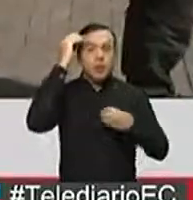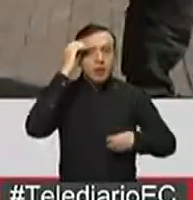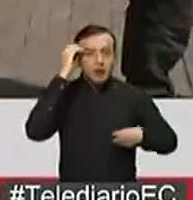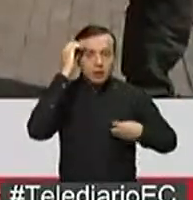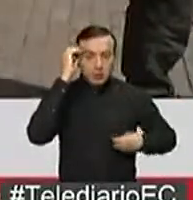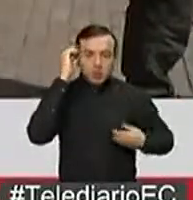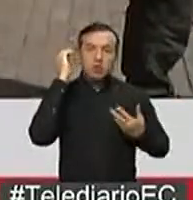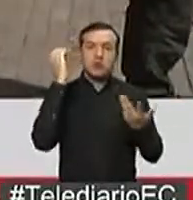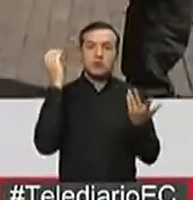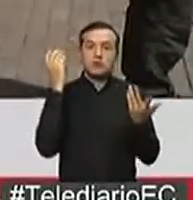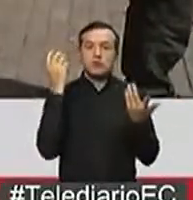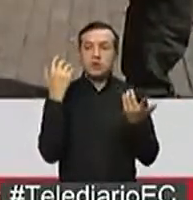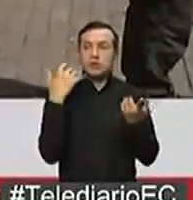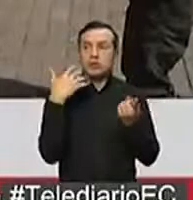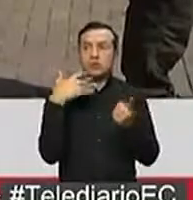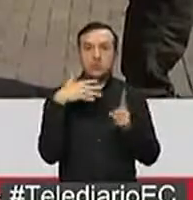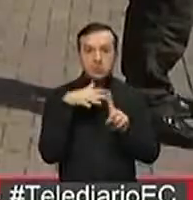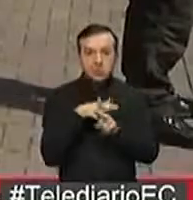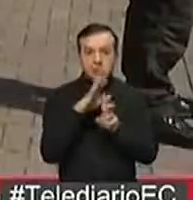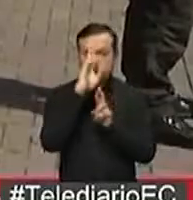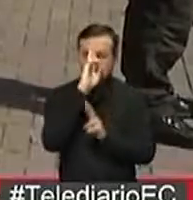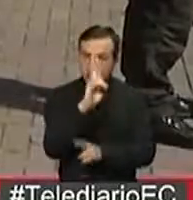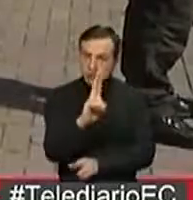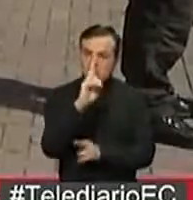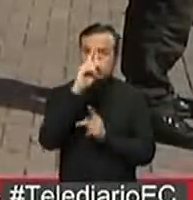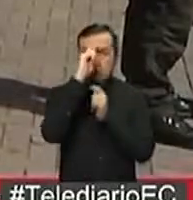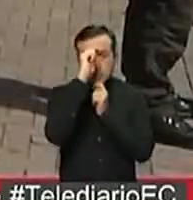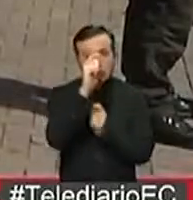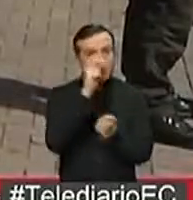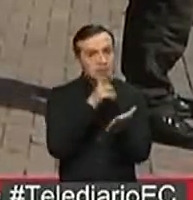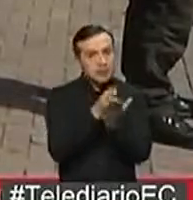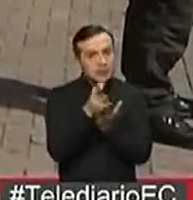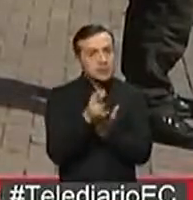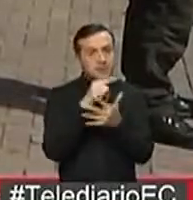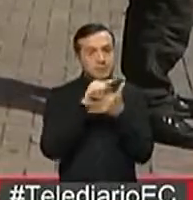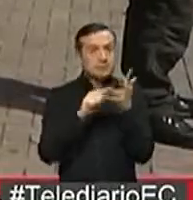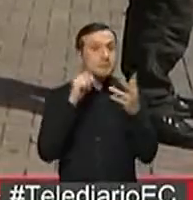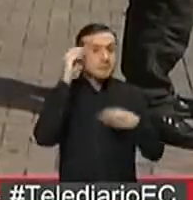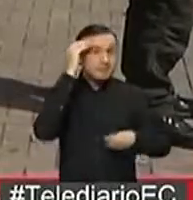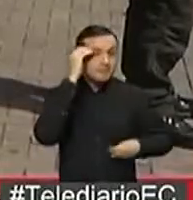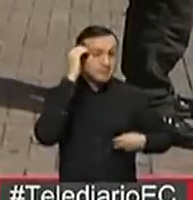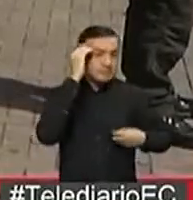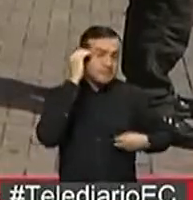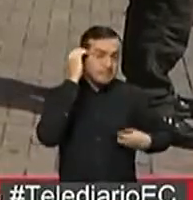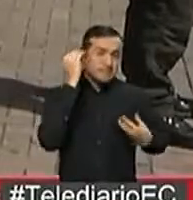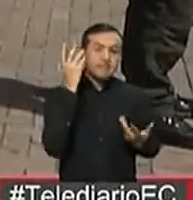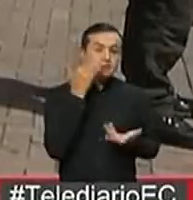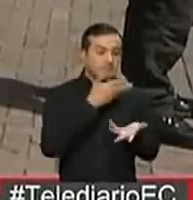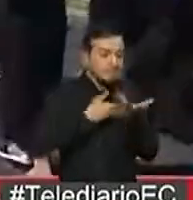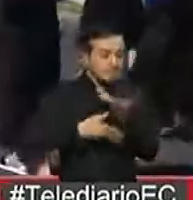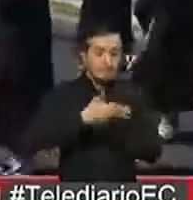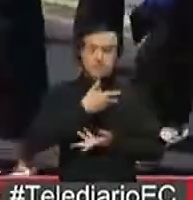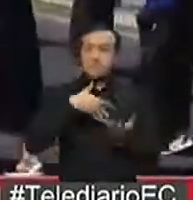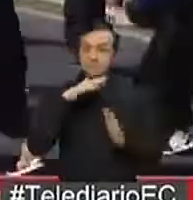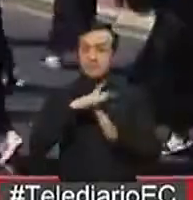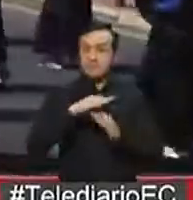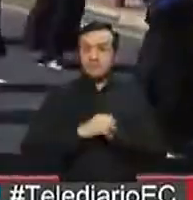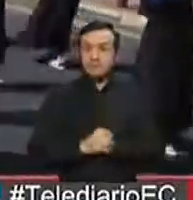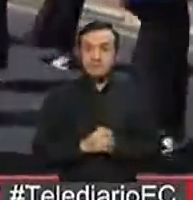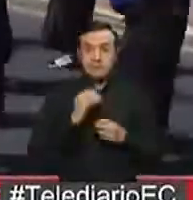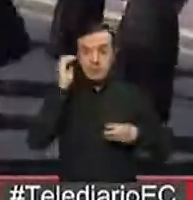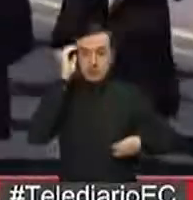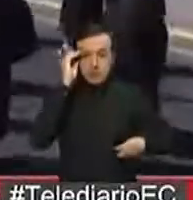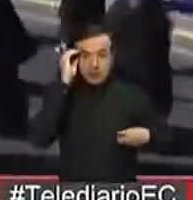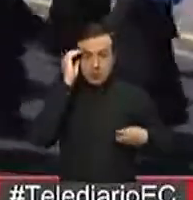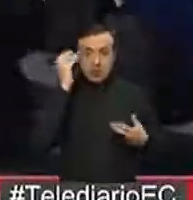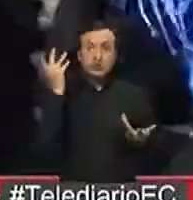estar inclusión, respeto, honestidad, solidaridad, todos aquellos valores que nos permiten convivir en paz. Los valores no solo forman